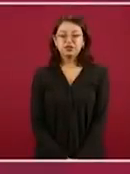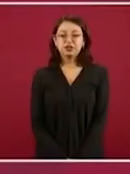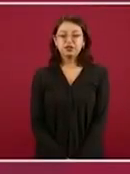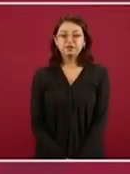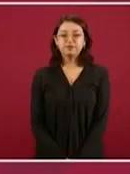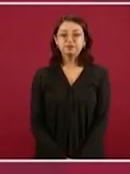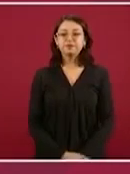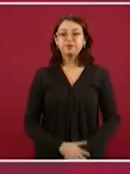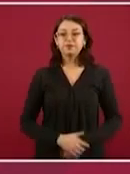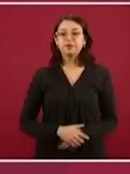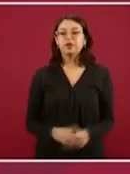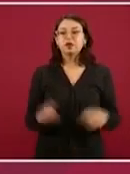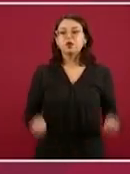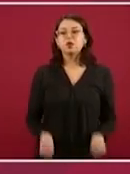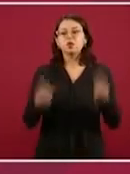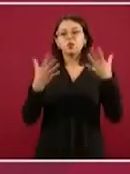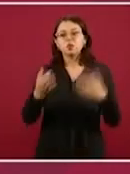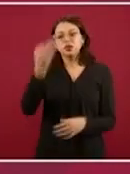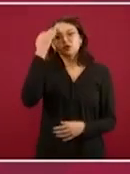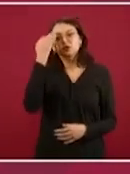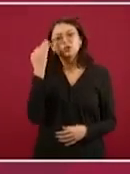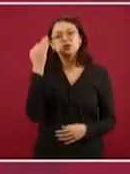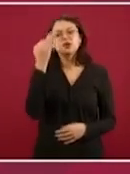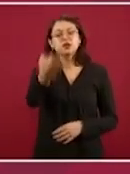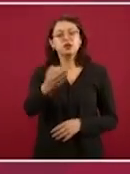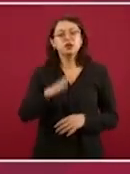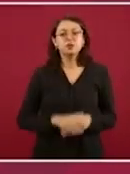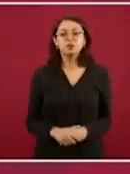¿Cuánto tiempo? Hasta el 2000.